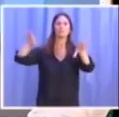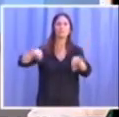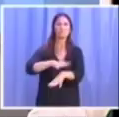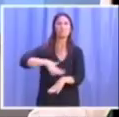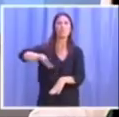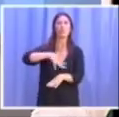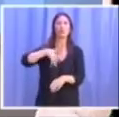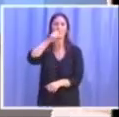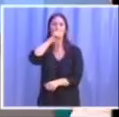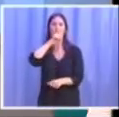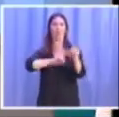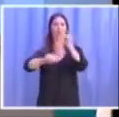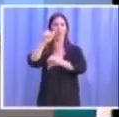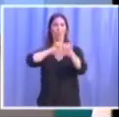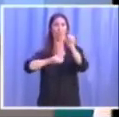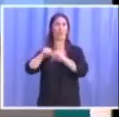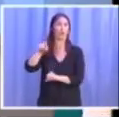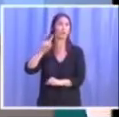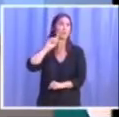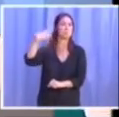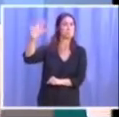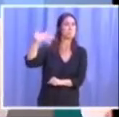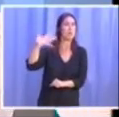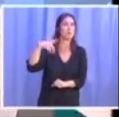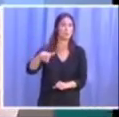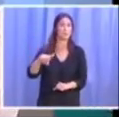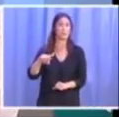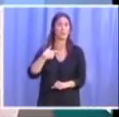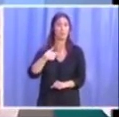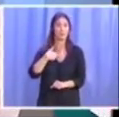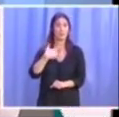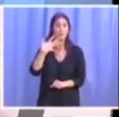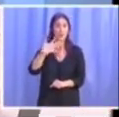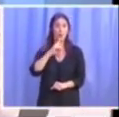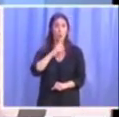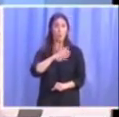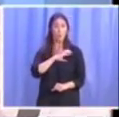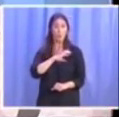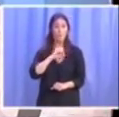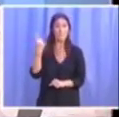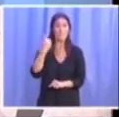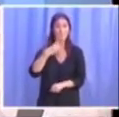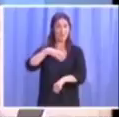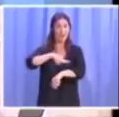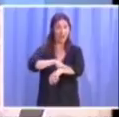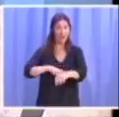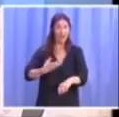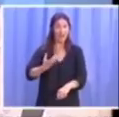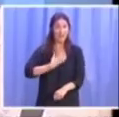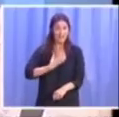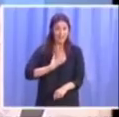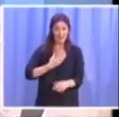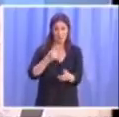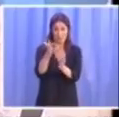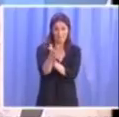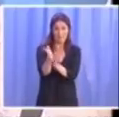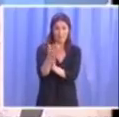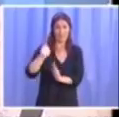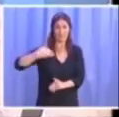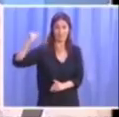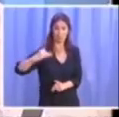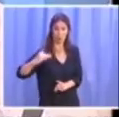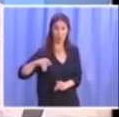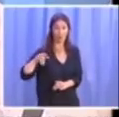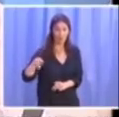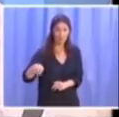logro político. Son 5 lustros como concejal, además de primer teniente de alcalde, o sea, mano derecha de Pepe Torres